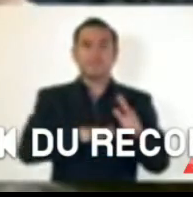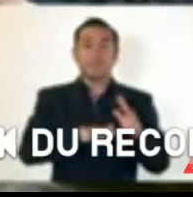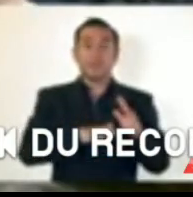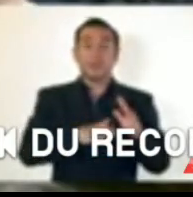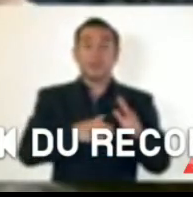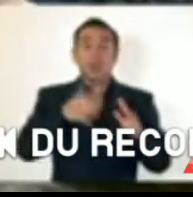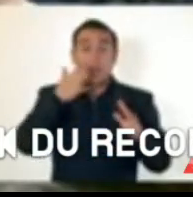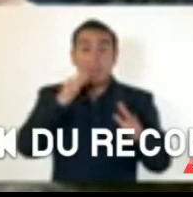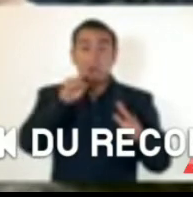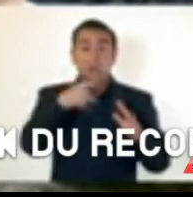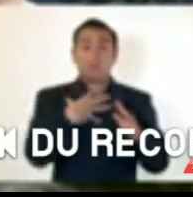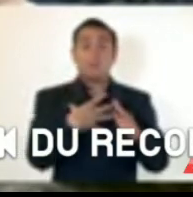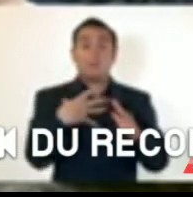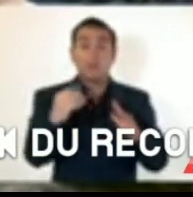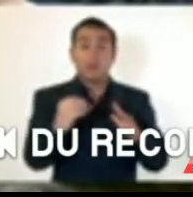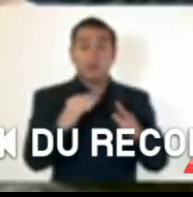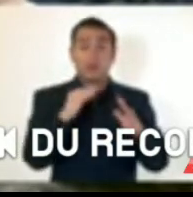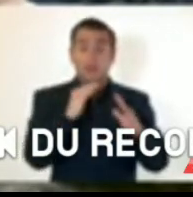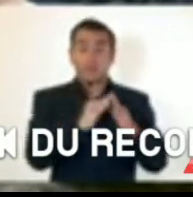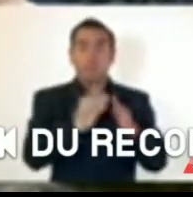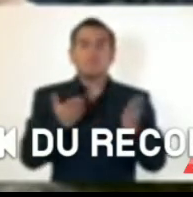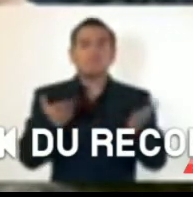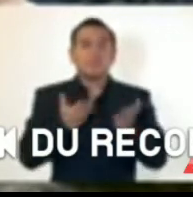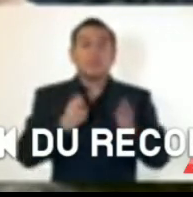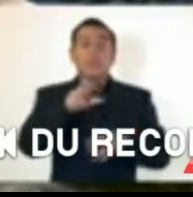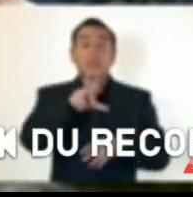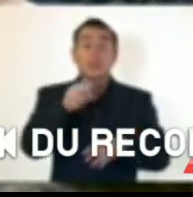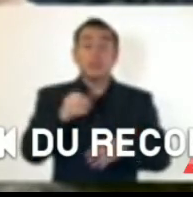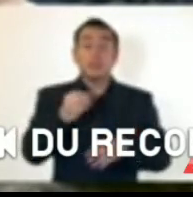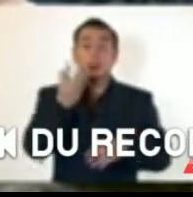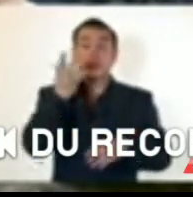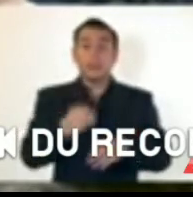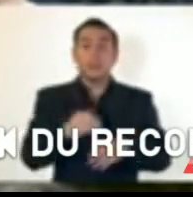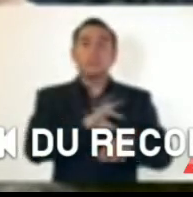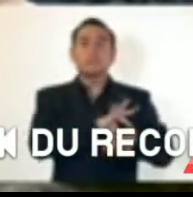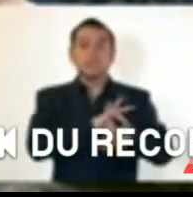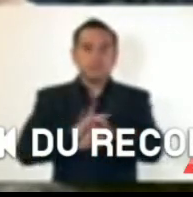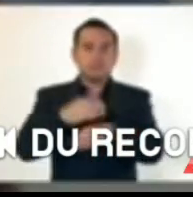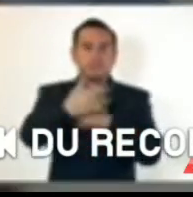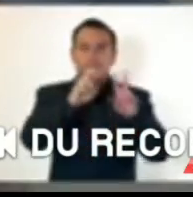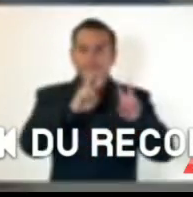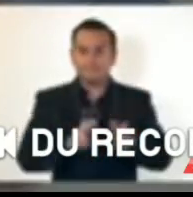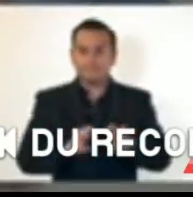la cuarentena tienen que ser remitidos inmediatamente a centros de contención durante 30 días.